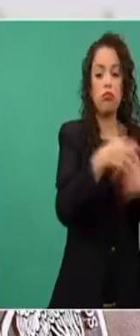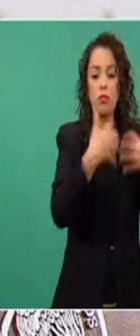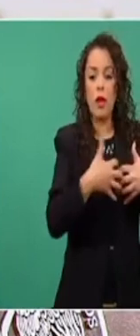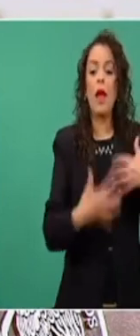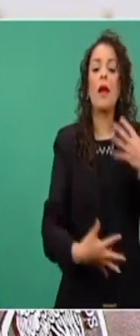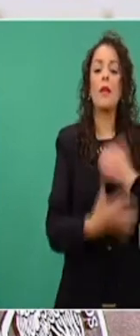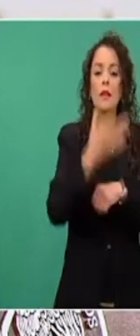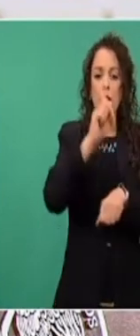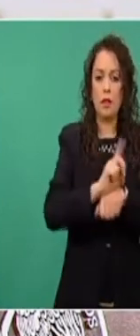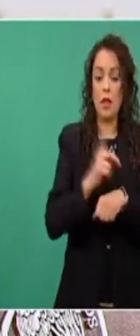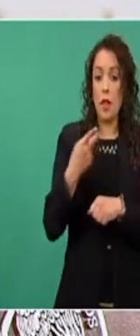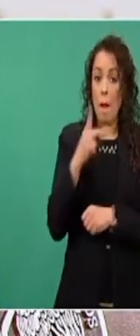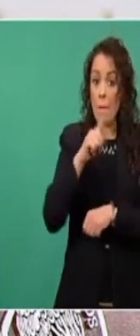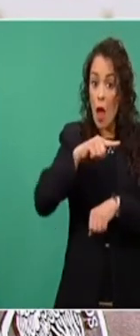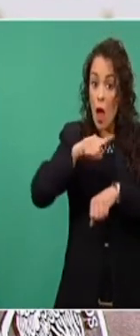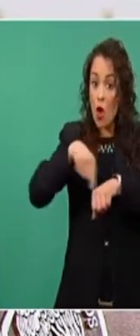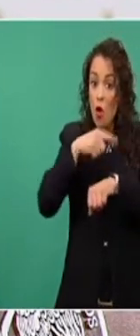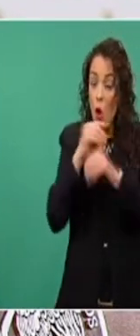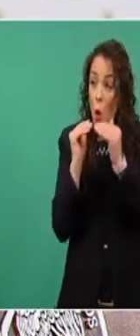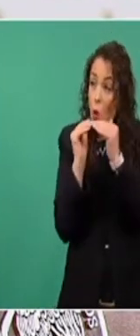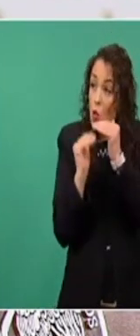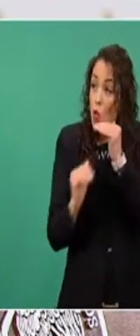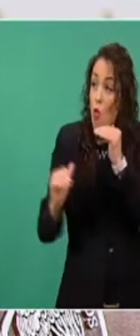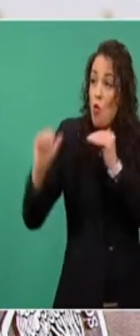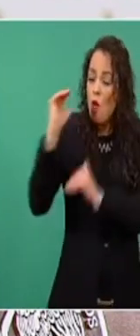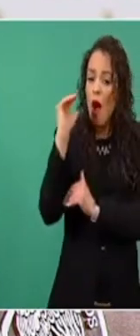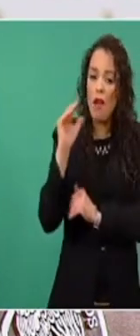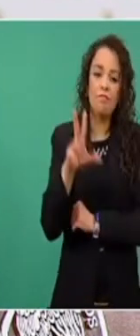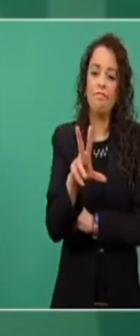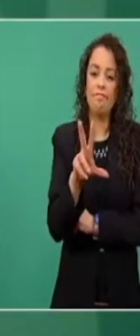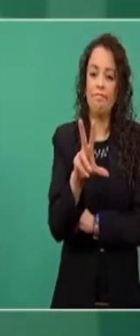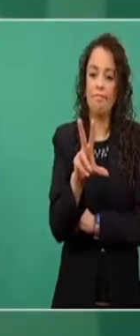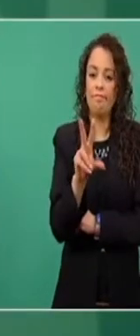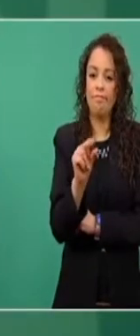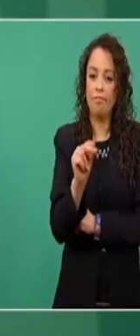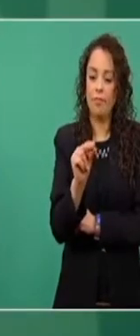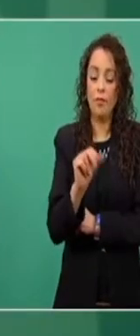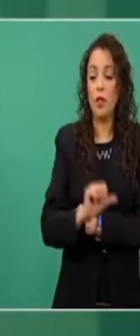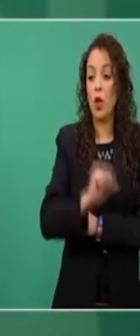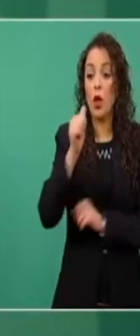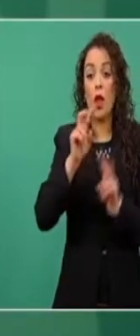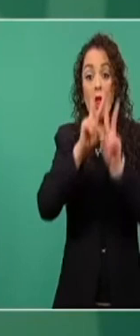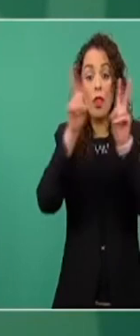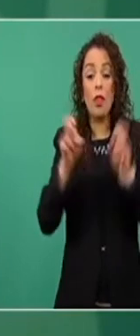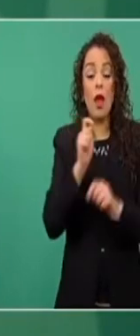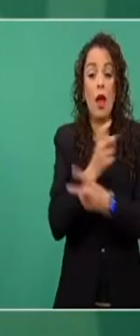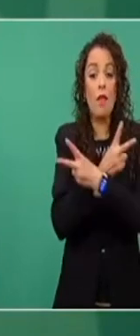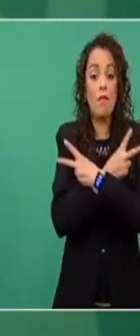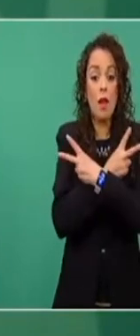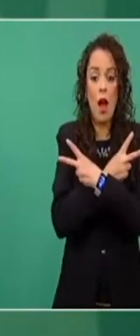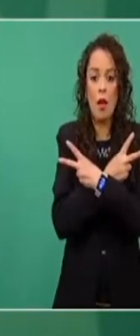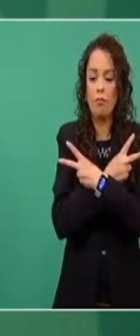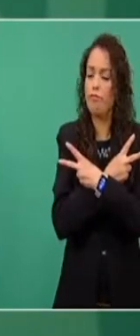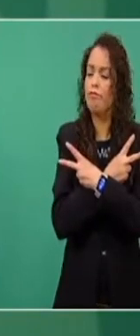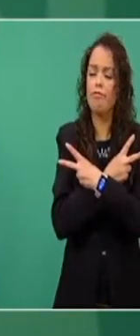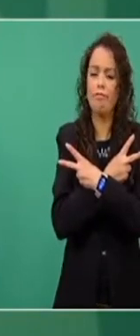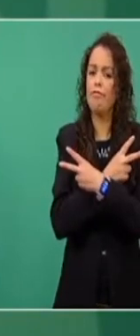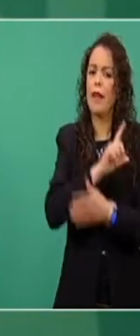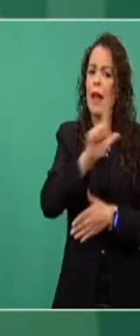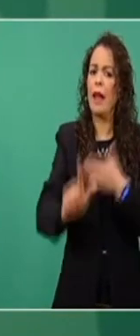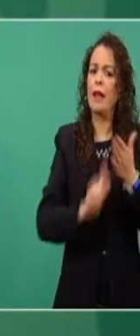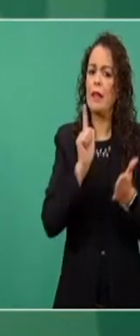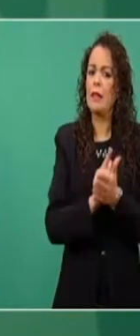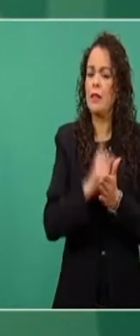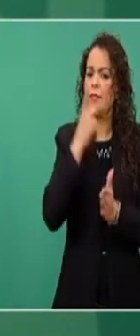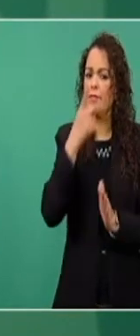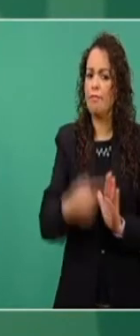el número de horas. En el tema de vacaciones tampoco, por ley en Petróleos Mexicanos todos los trabajadores